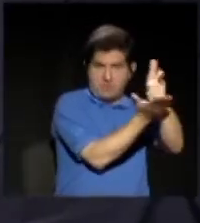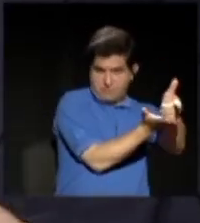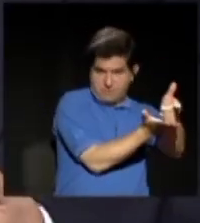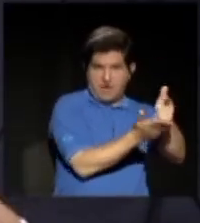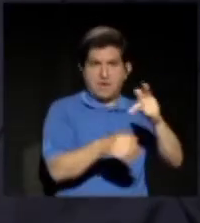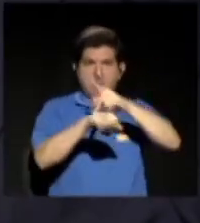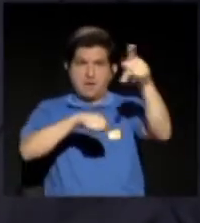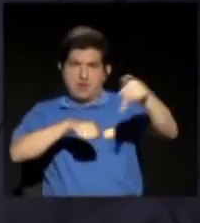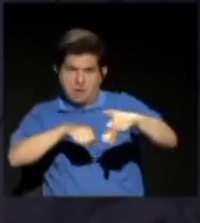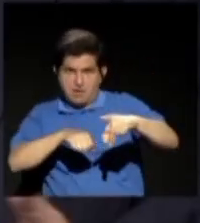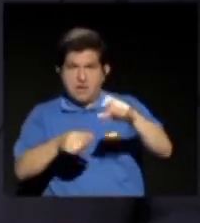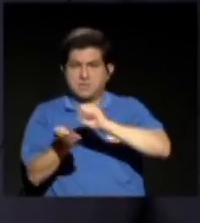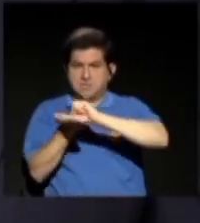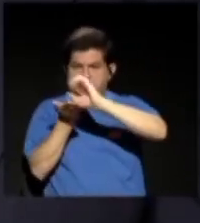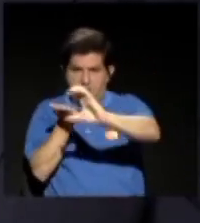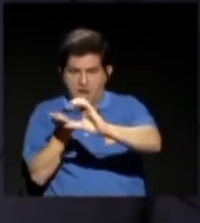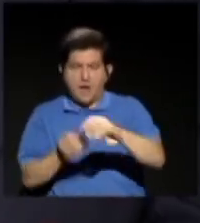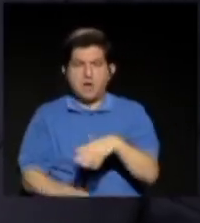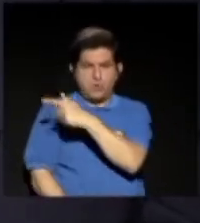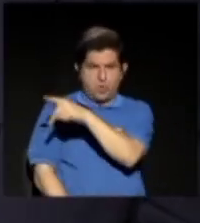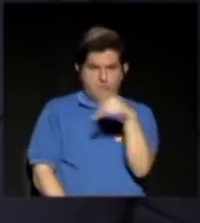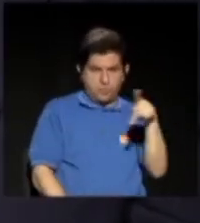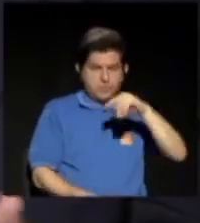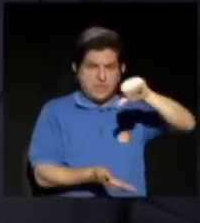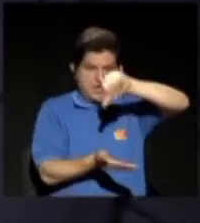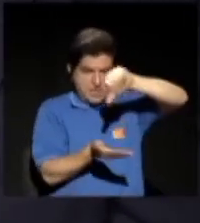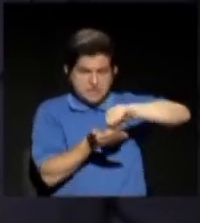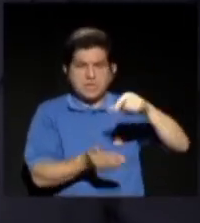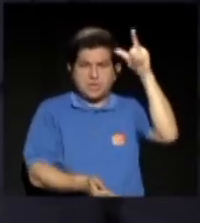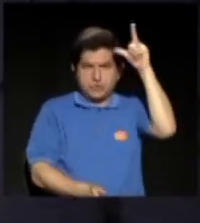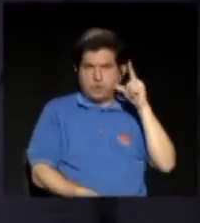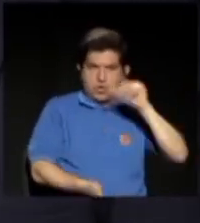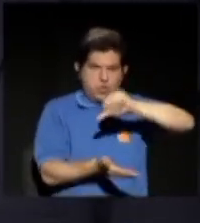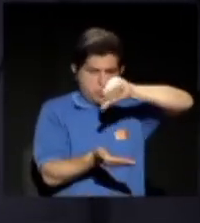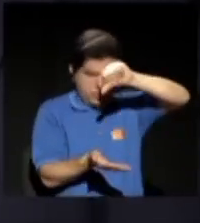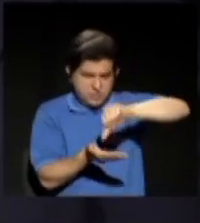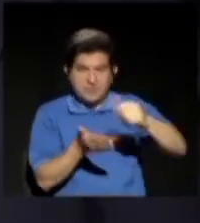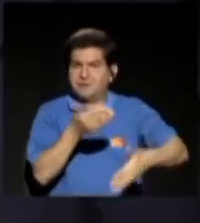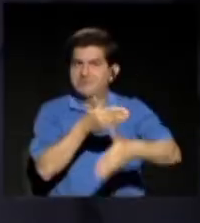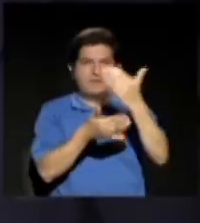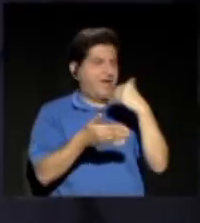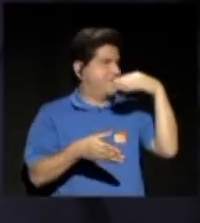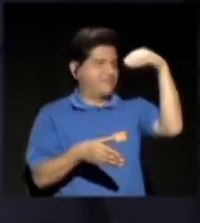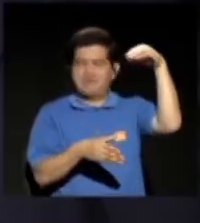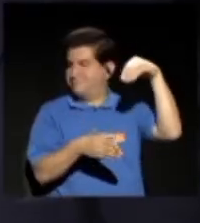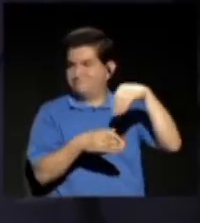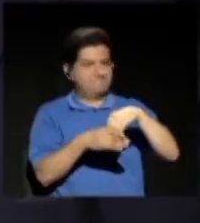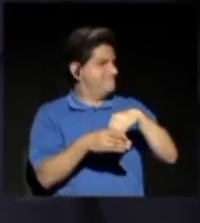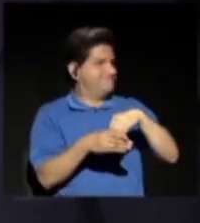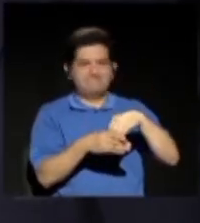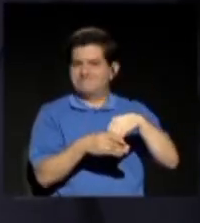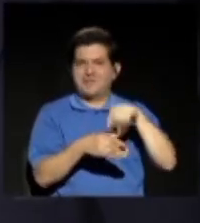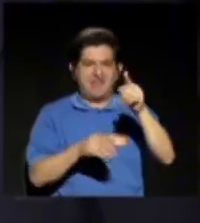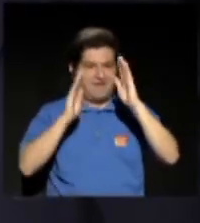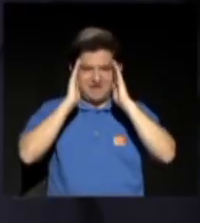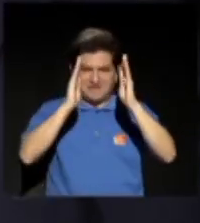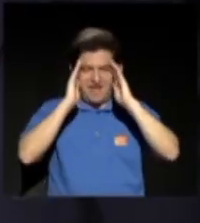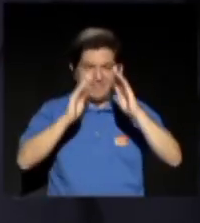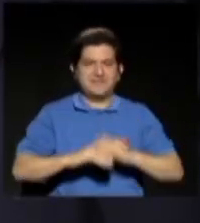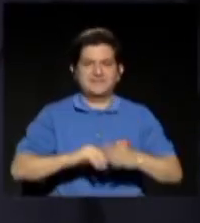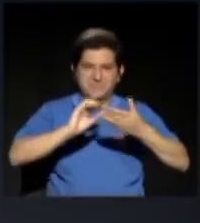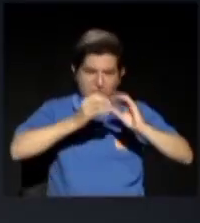Pérez Celedón, San Carlos, Punta Arenas Centro, Limón Centro, que anteriormente no estaban considerados dentro de la cobertura del